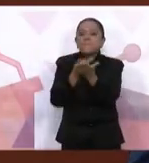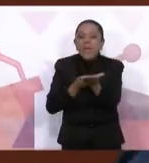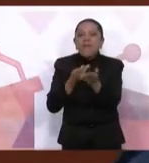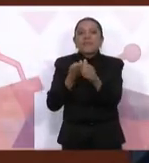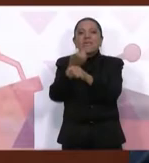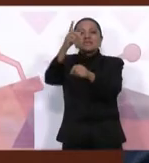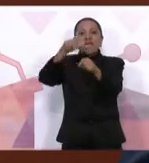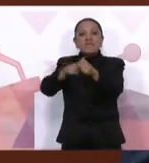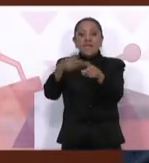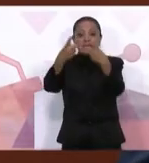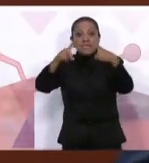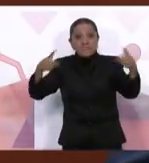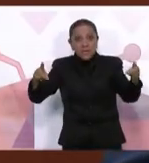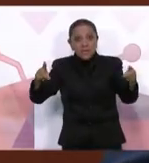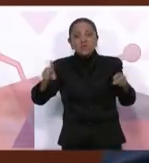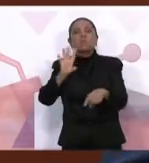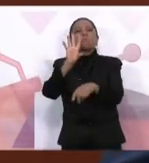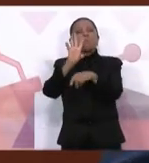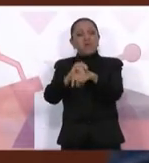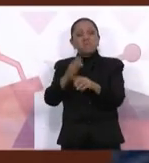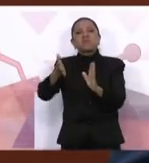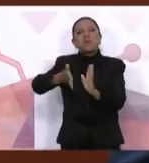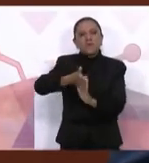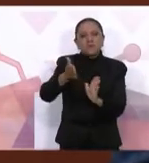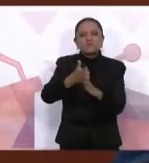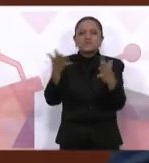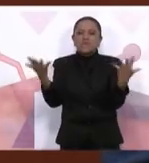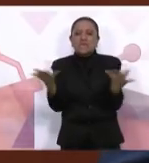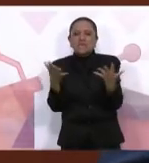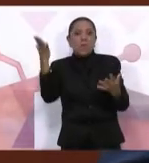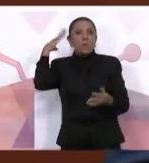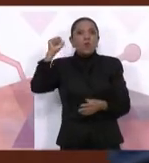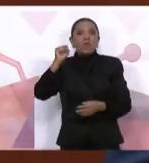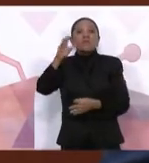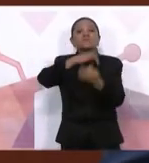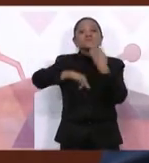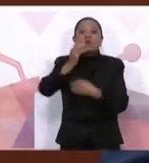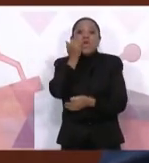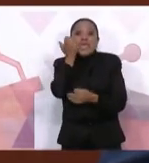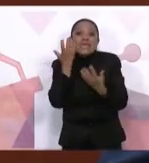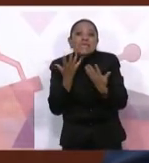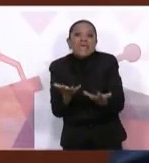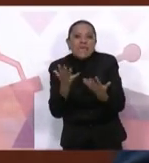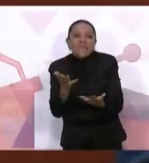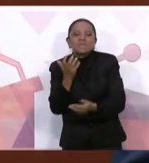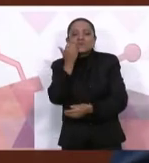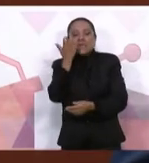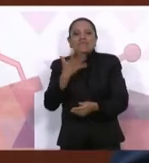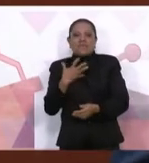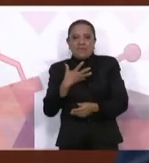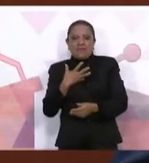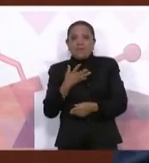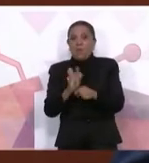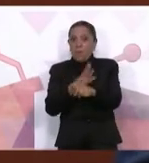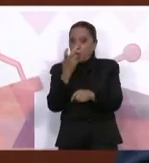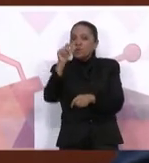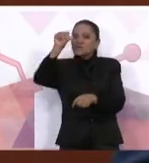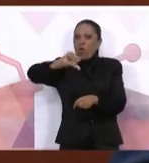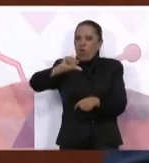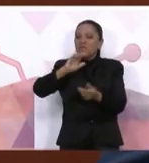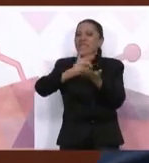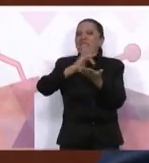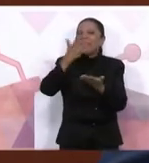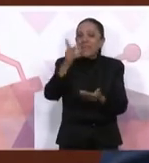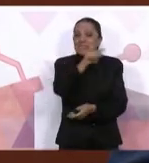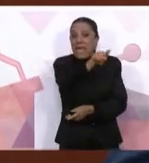modelo que todos deseamos y que queremos tener por eso hoy te doy las gracias a ti morelense que te das el tiempo de escuchar a cada